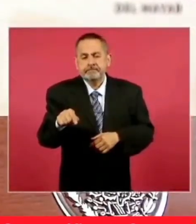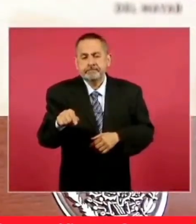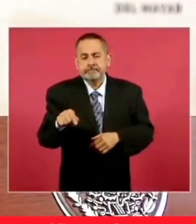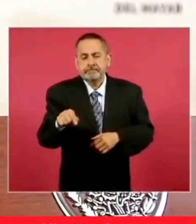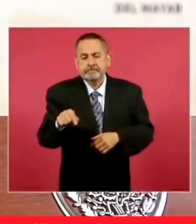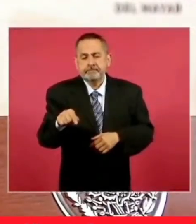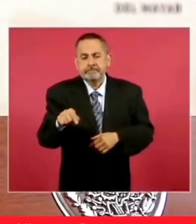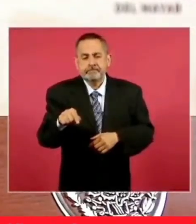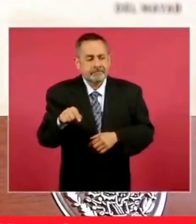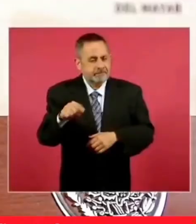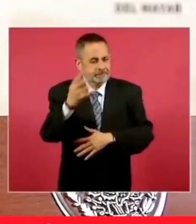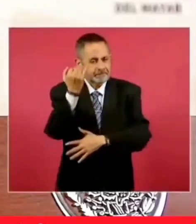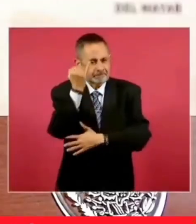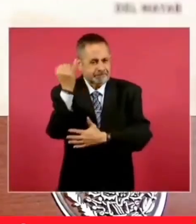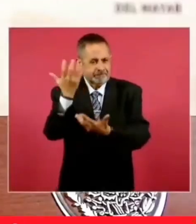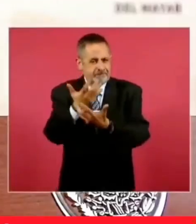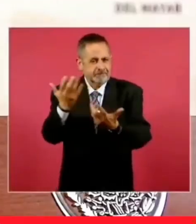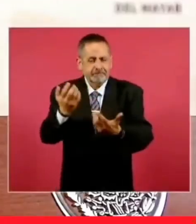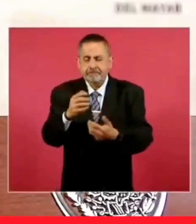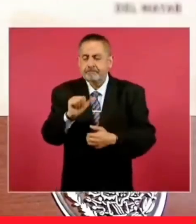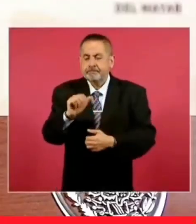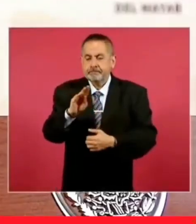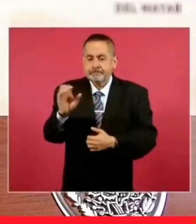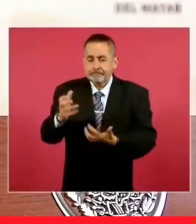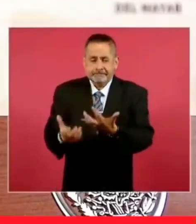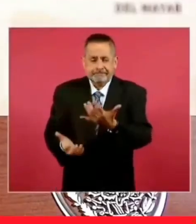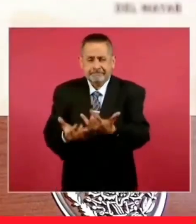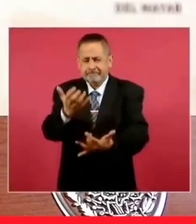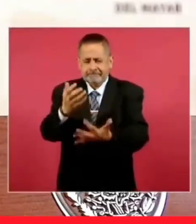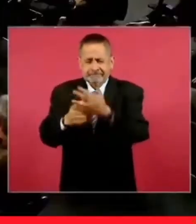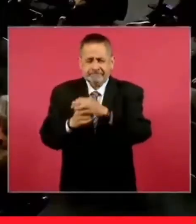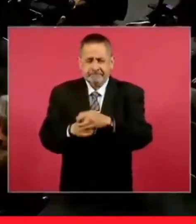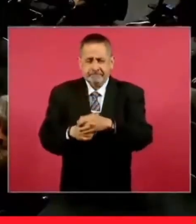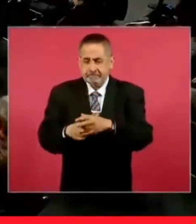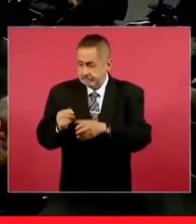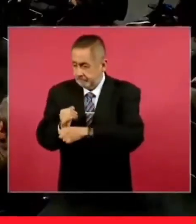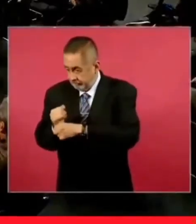el incendio en la guardería ABC, entre otras cosas.